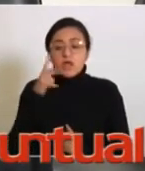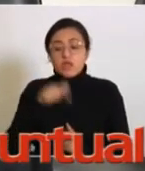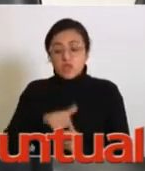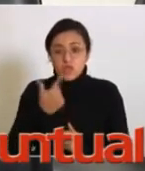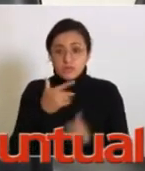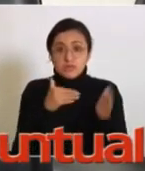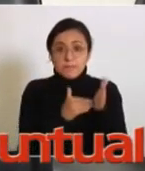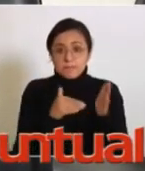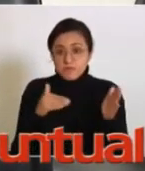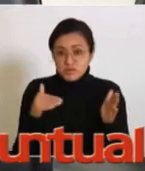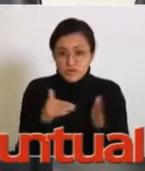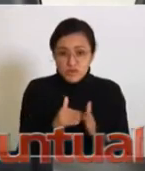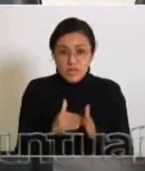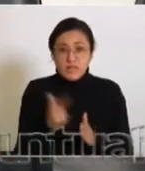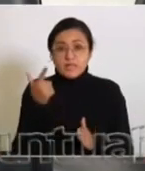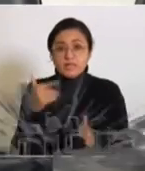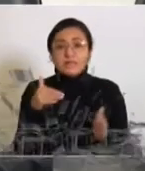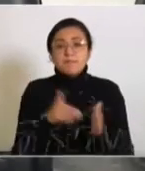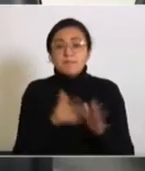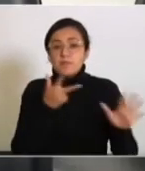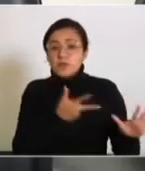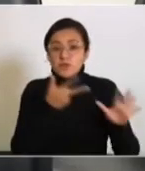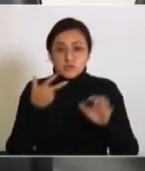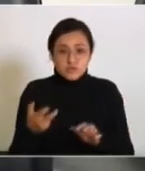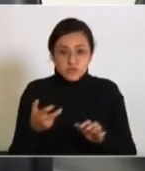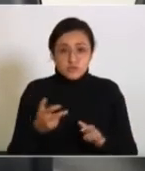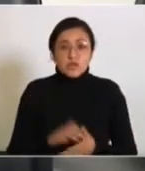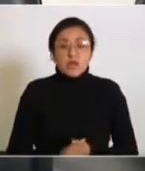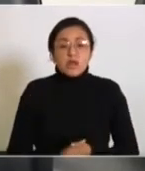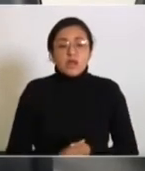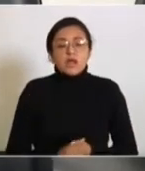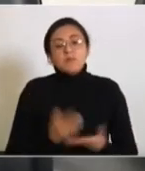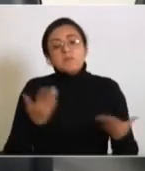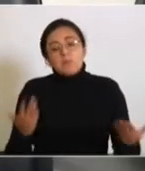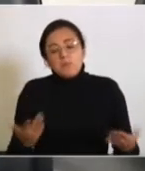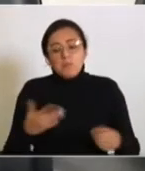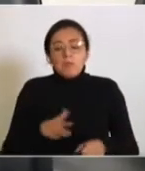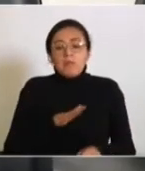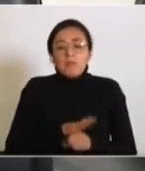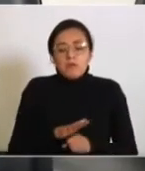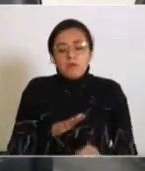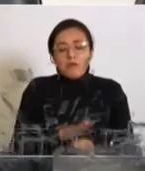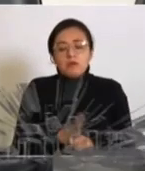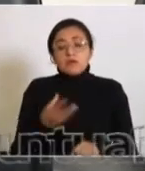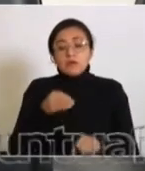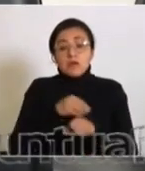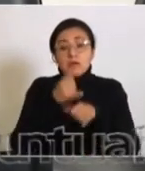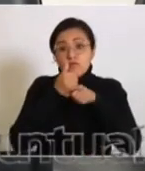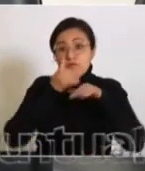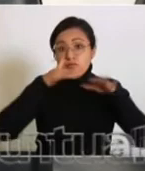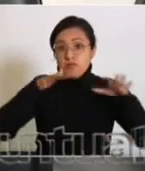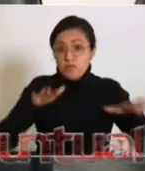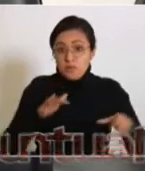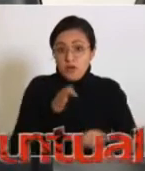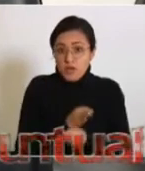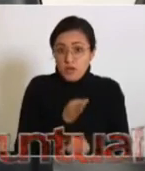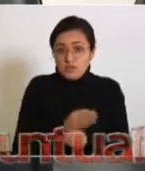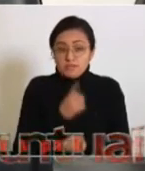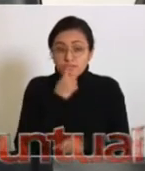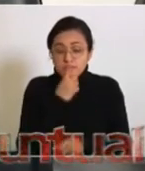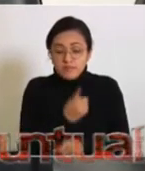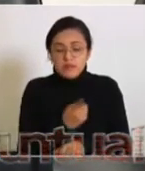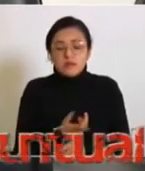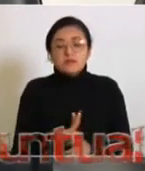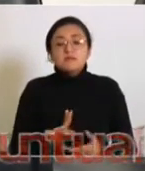12 millones de pesos, 7.800. Está ya, quiero informarle,